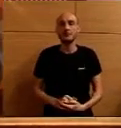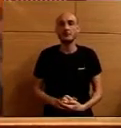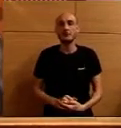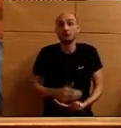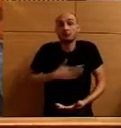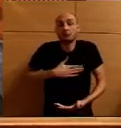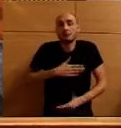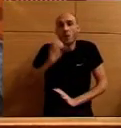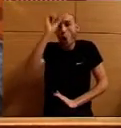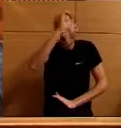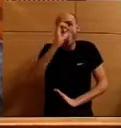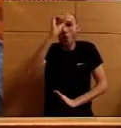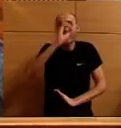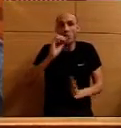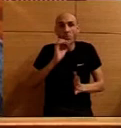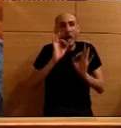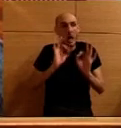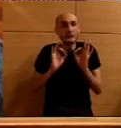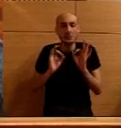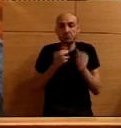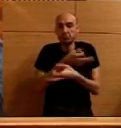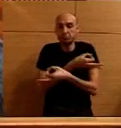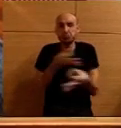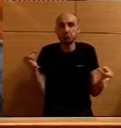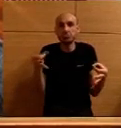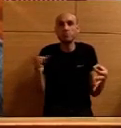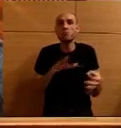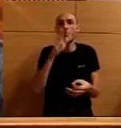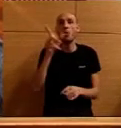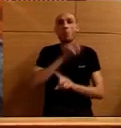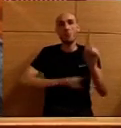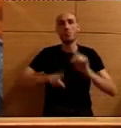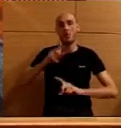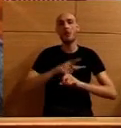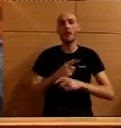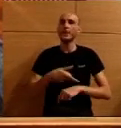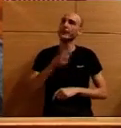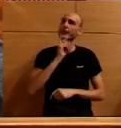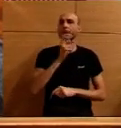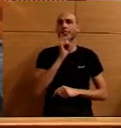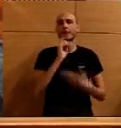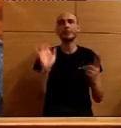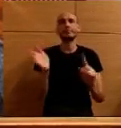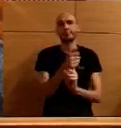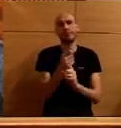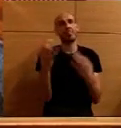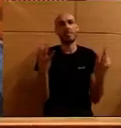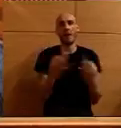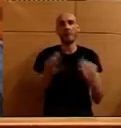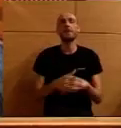nosotros consideramos que debemos hacer por la complejidad del problema y por la necesidad del servicio